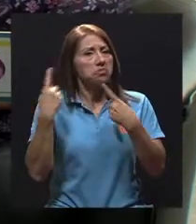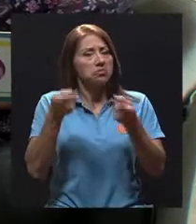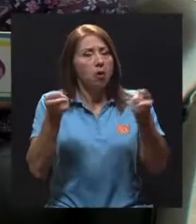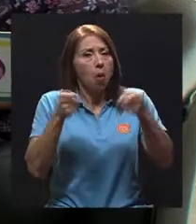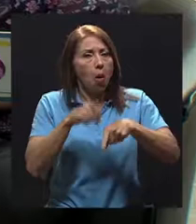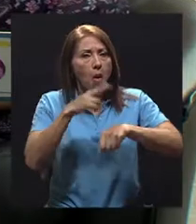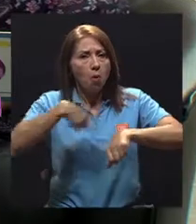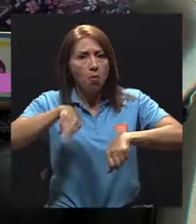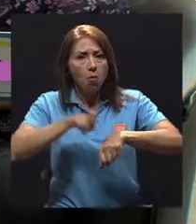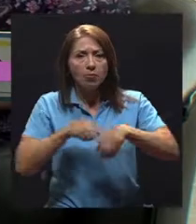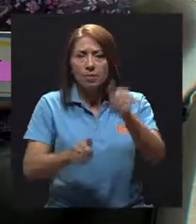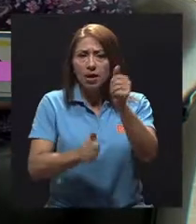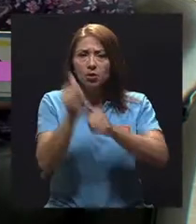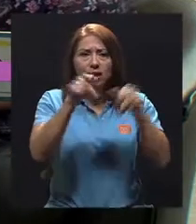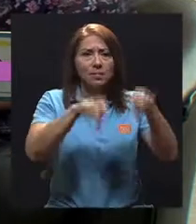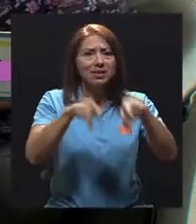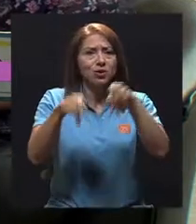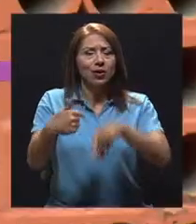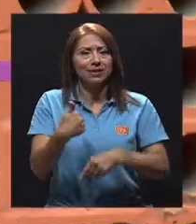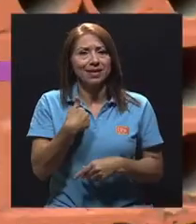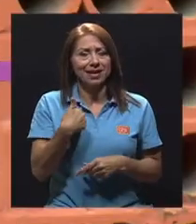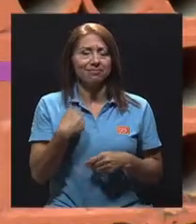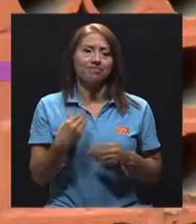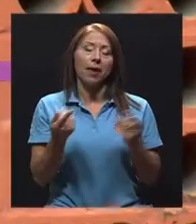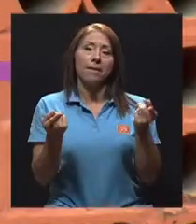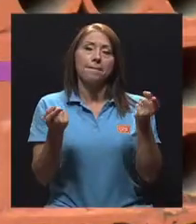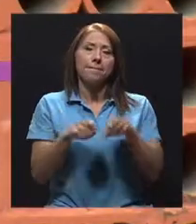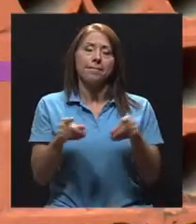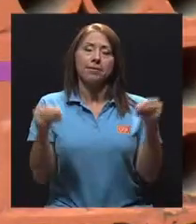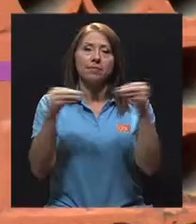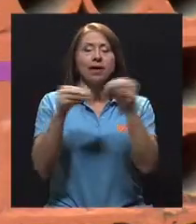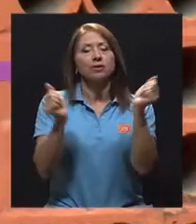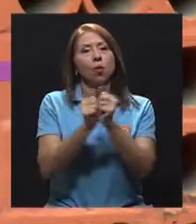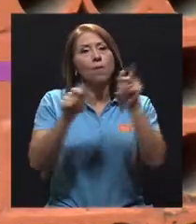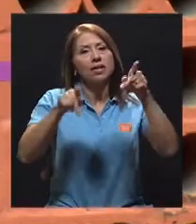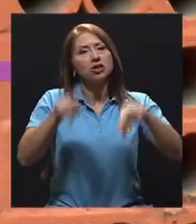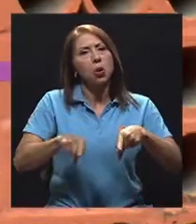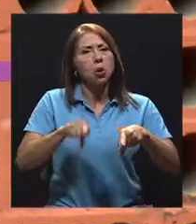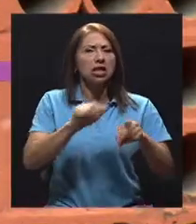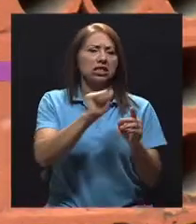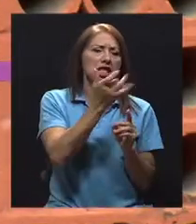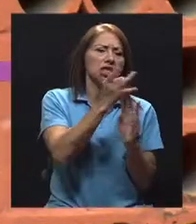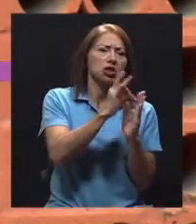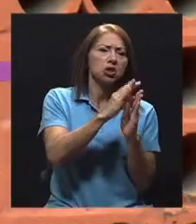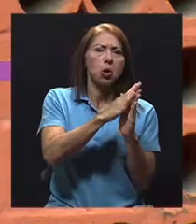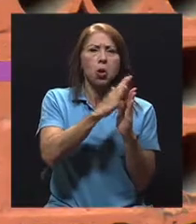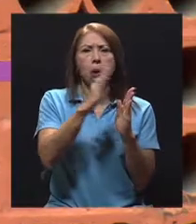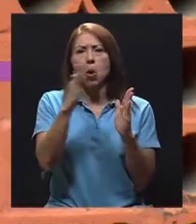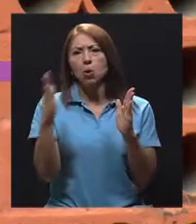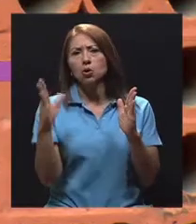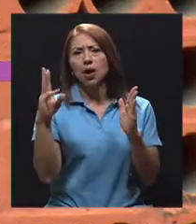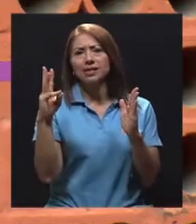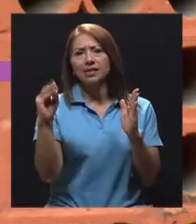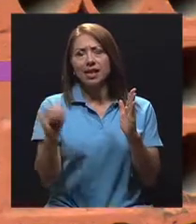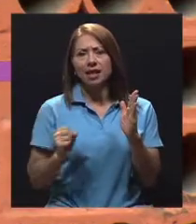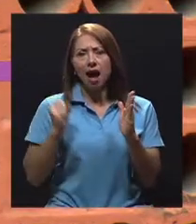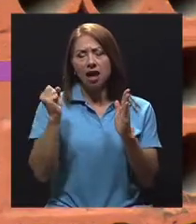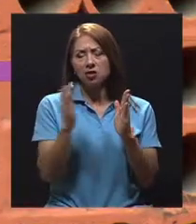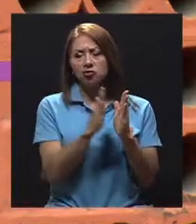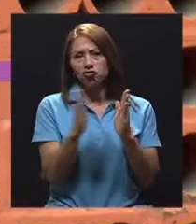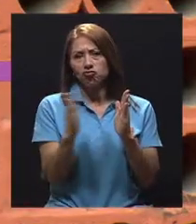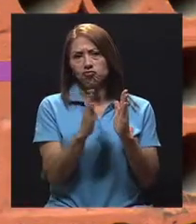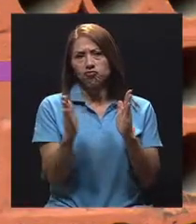que la mayoría de la población lo tiene. Se da más en las personas entre los 18 y los 60